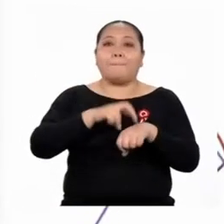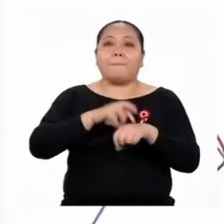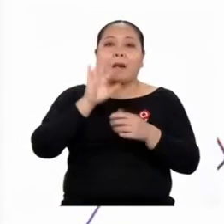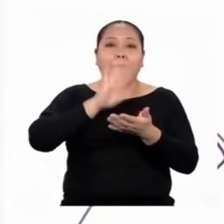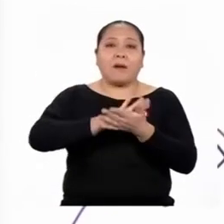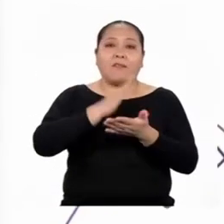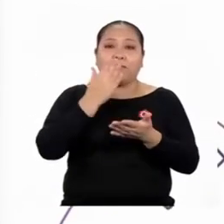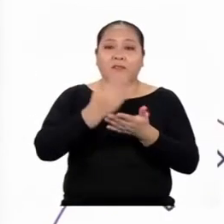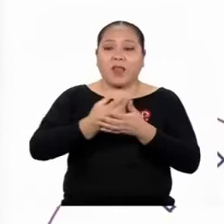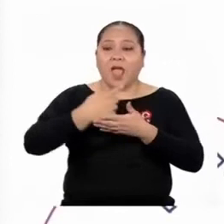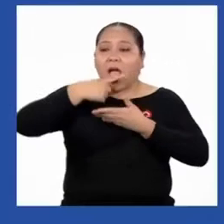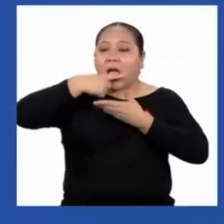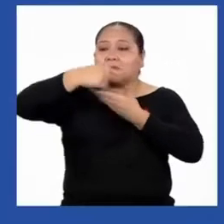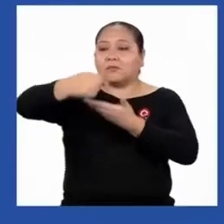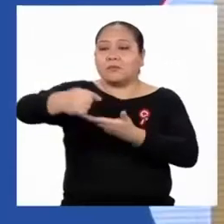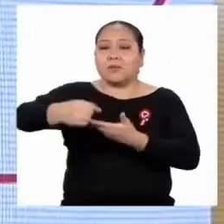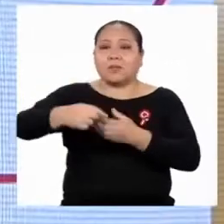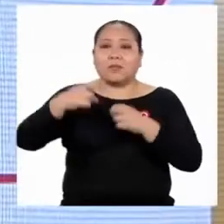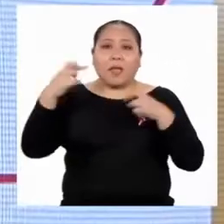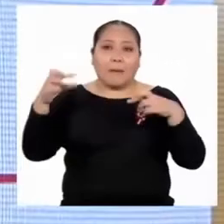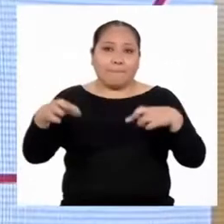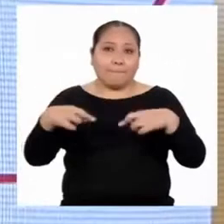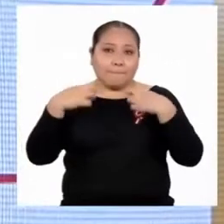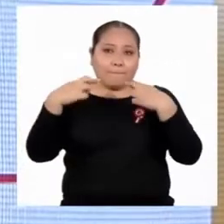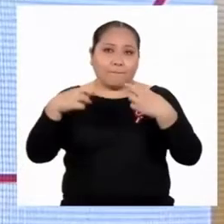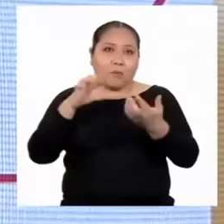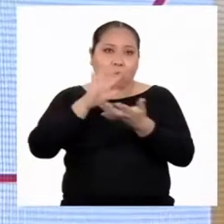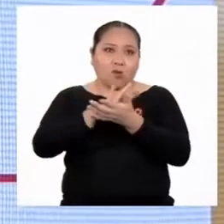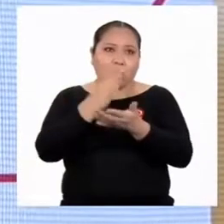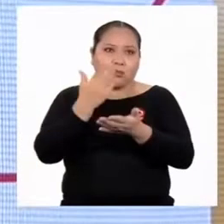pollo bróster.